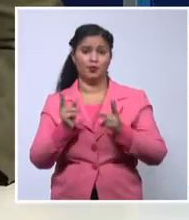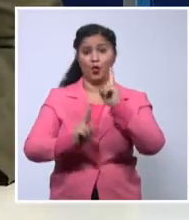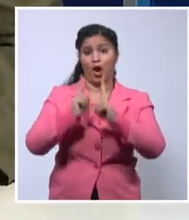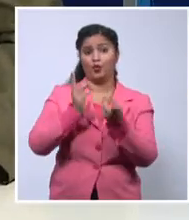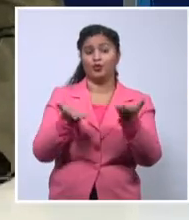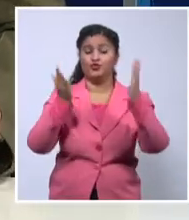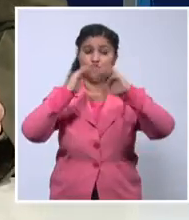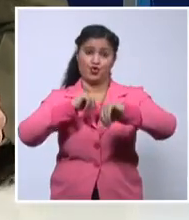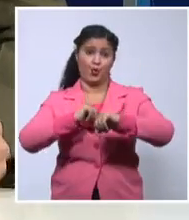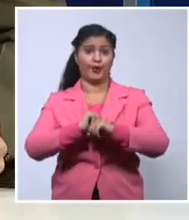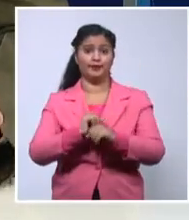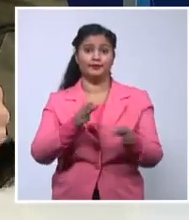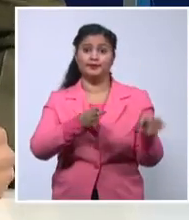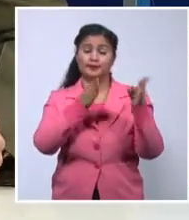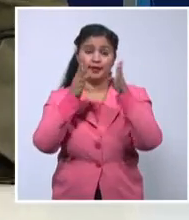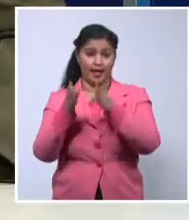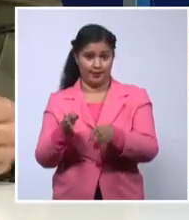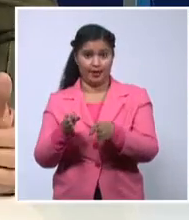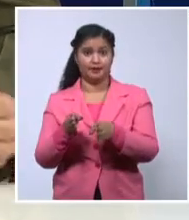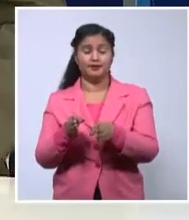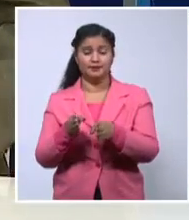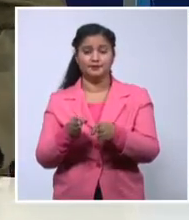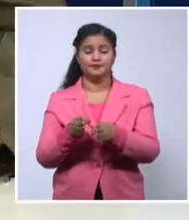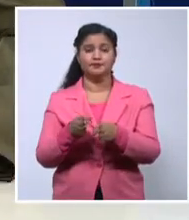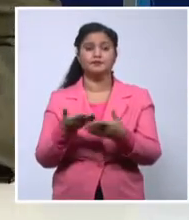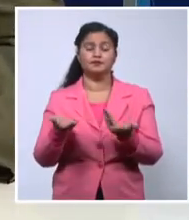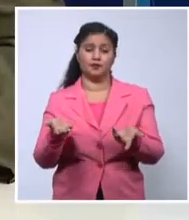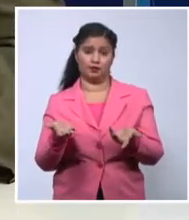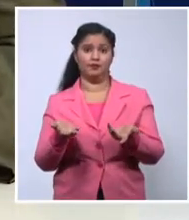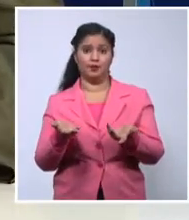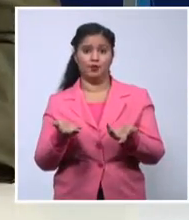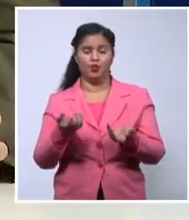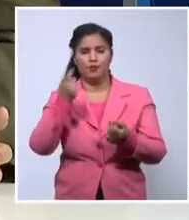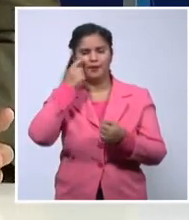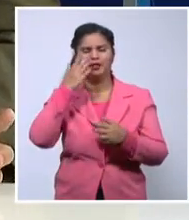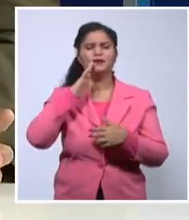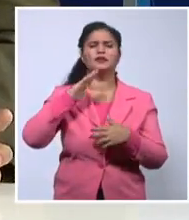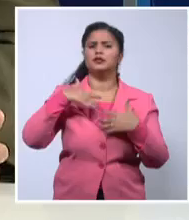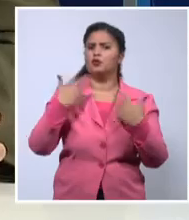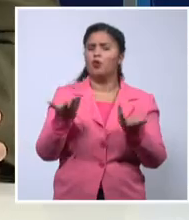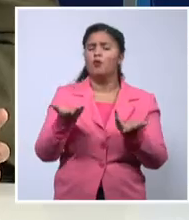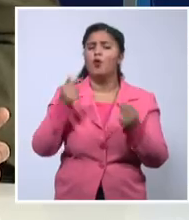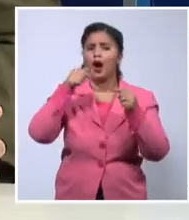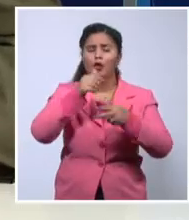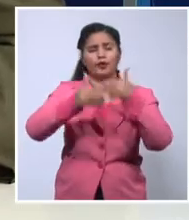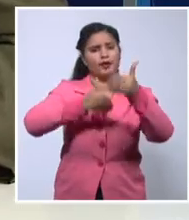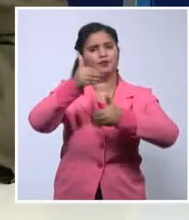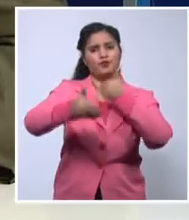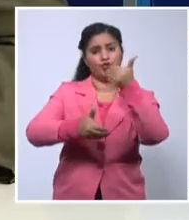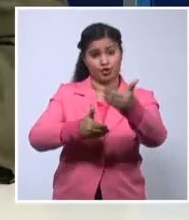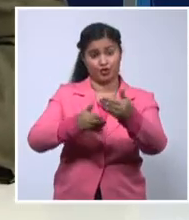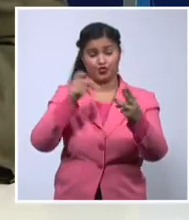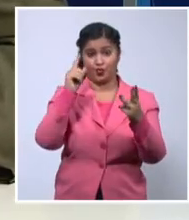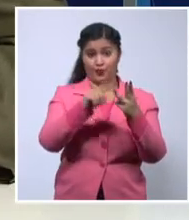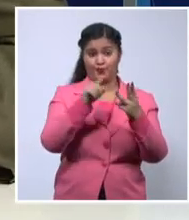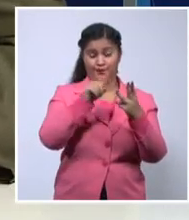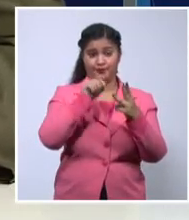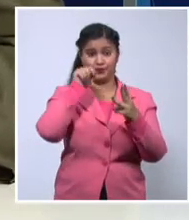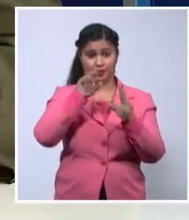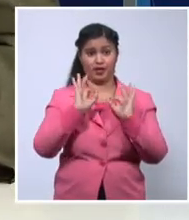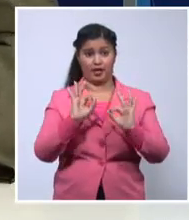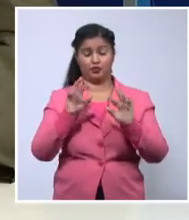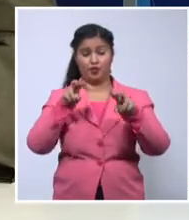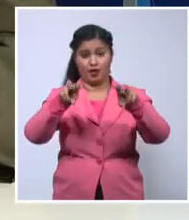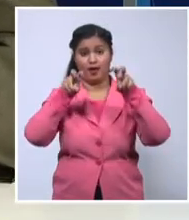es decir, sin influencias políticas a corto y a mediano plazo. Y en tercer lugar, esta nueva asamblea podría abrir las